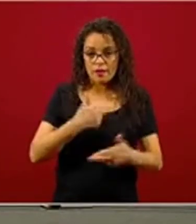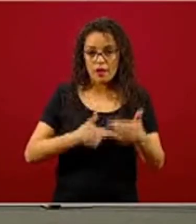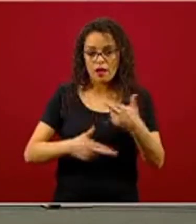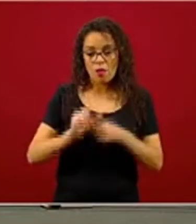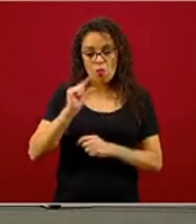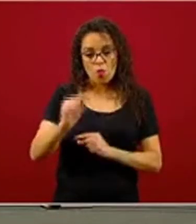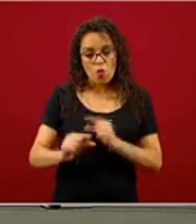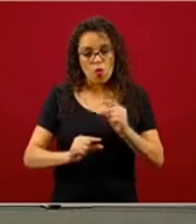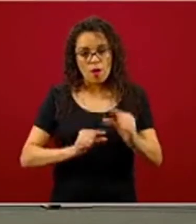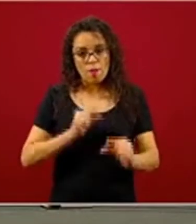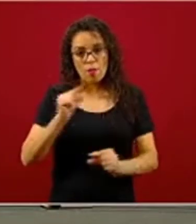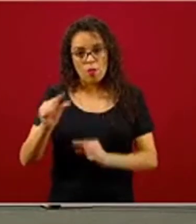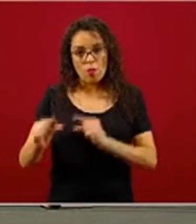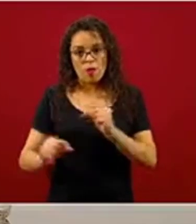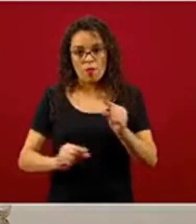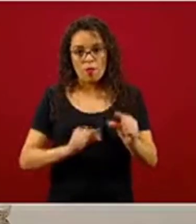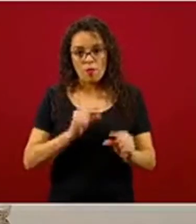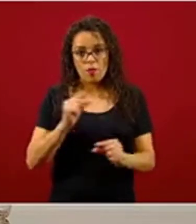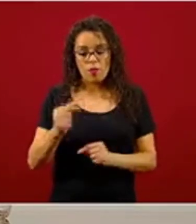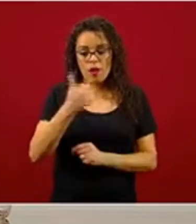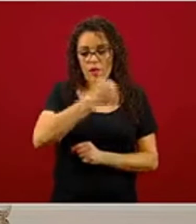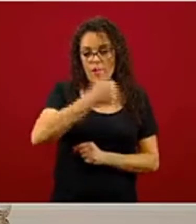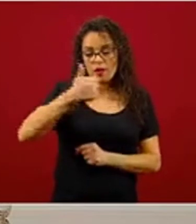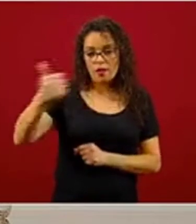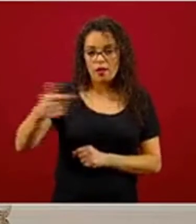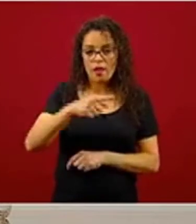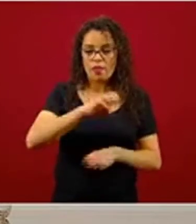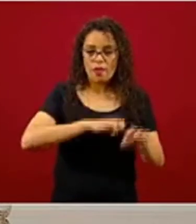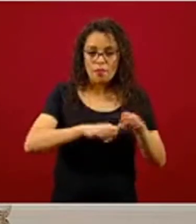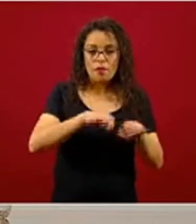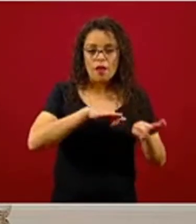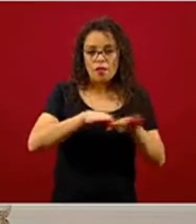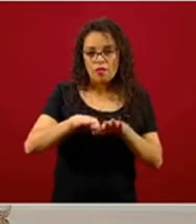y de manera segura a sus actividades, a que se hagan cargo